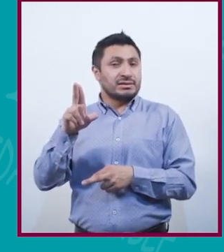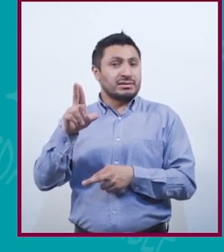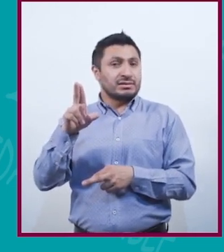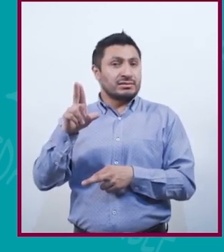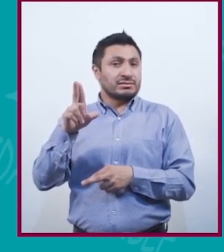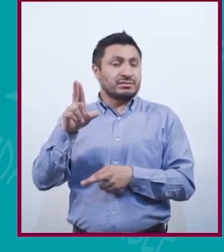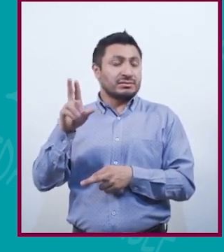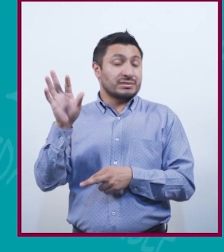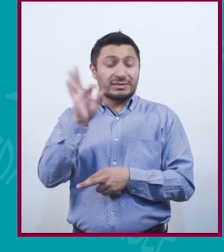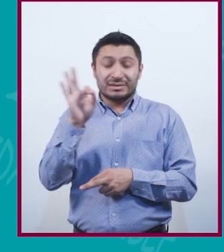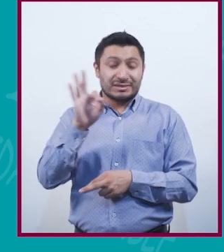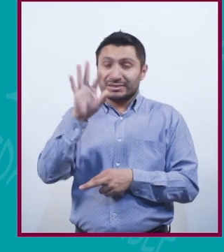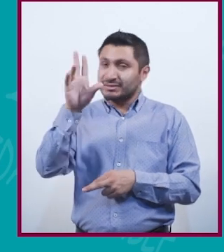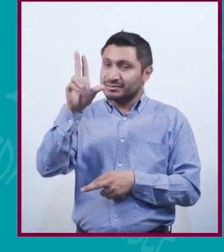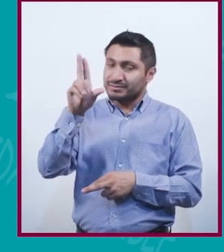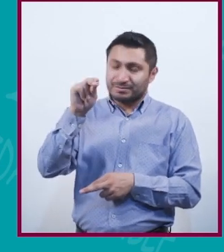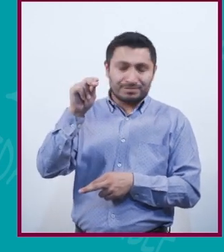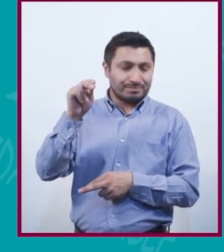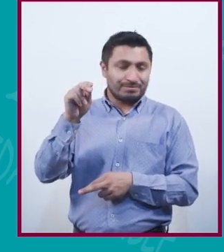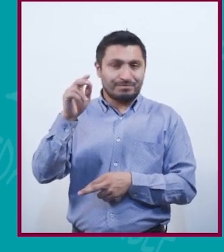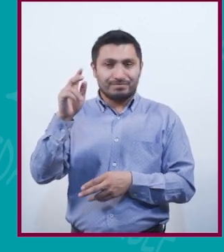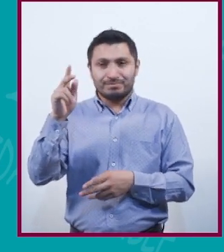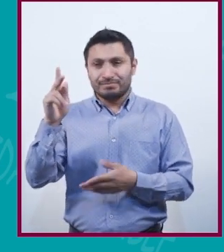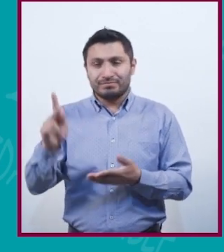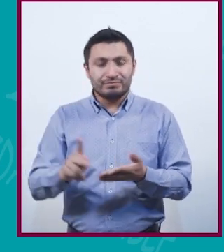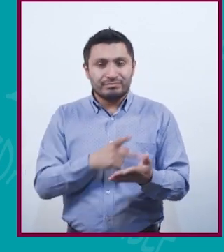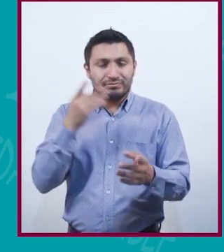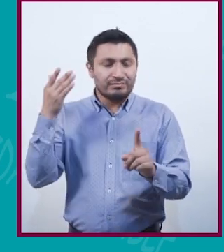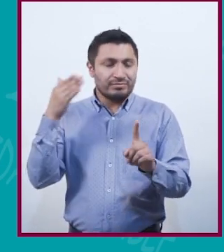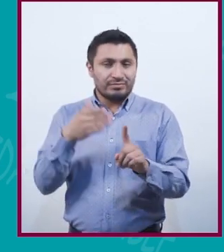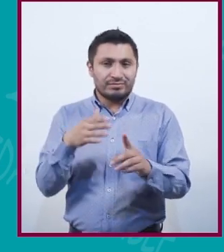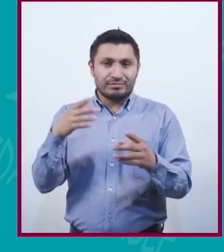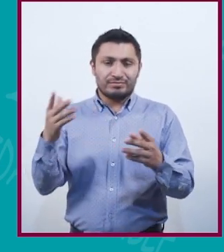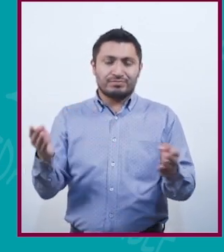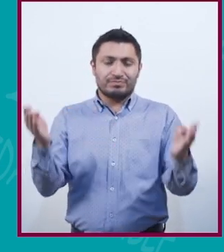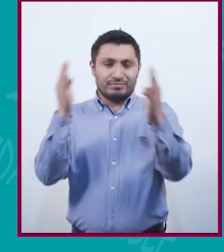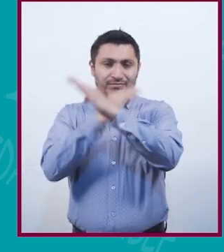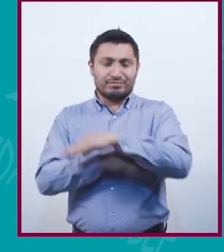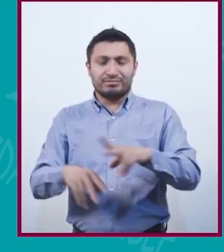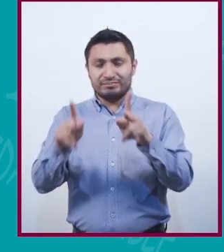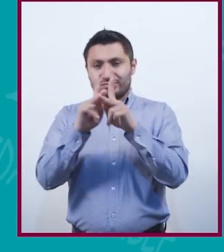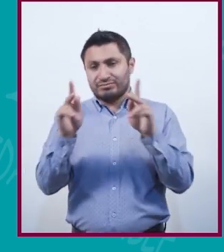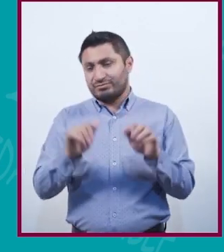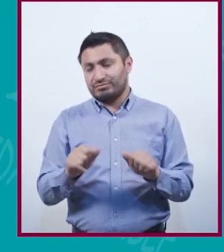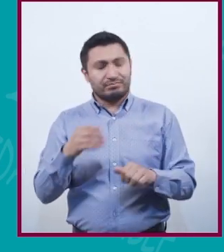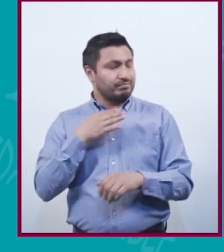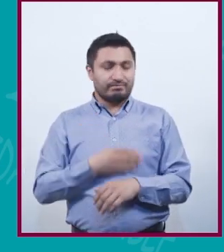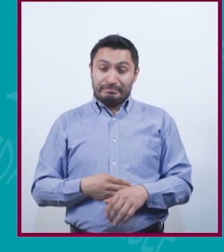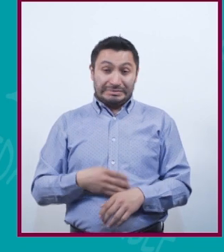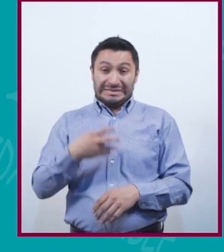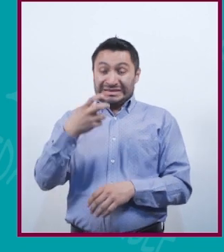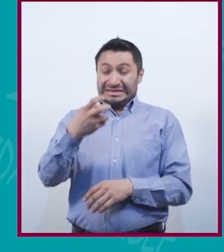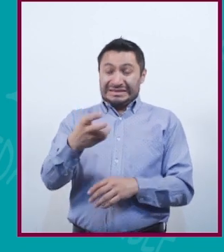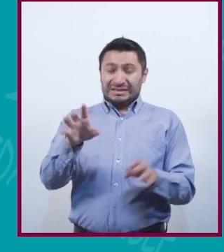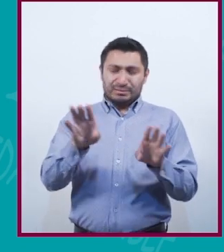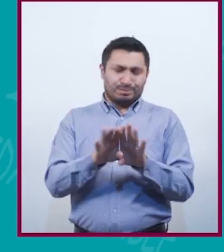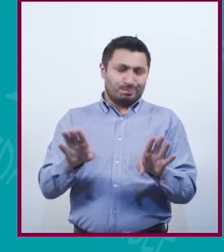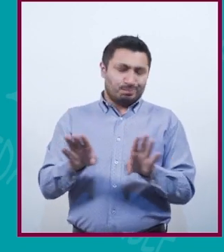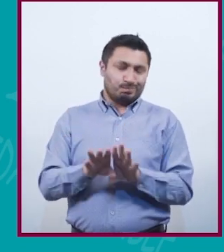no es probable que pueda haber un progreso genuino hacia la reconciliación y una paz justa, ¿no? Y es un